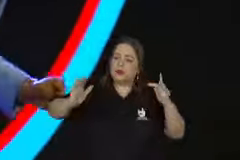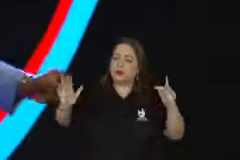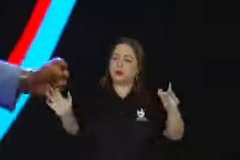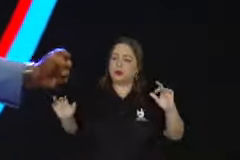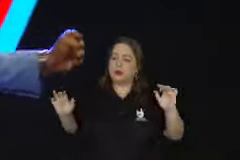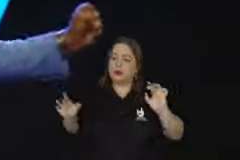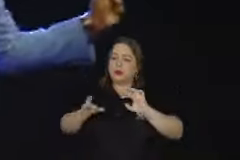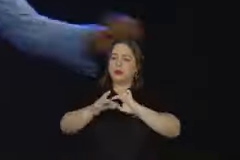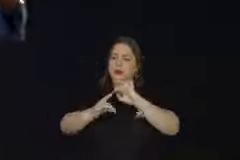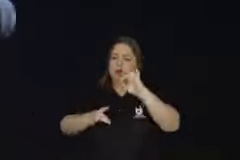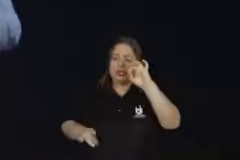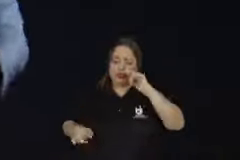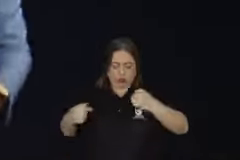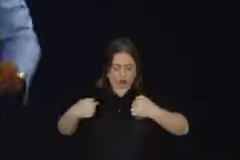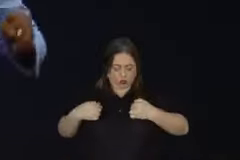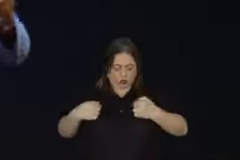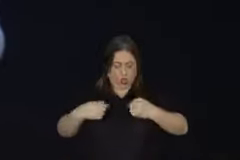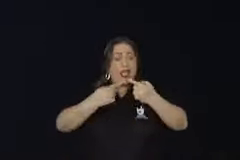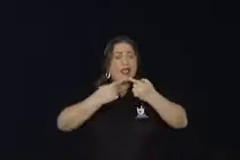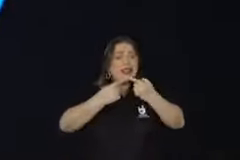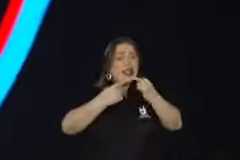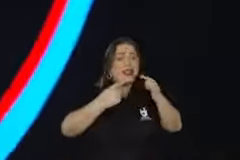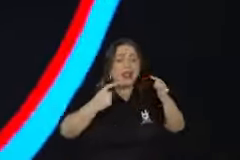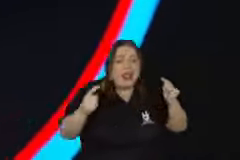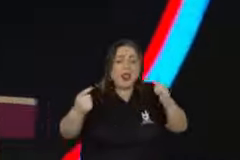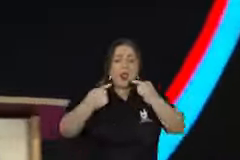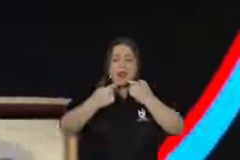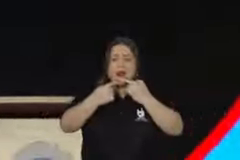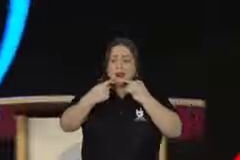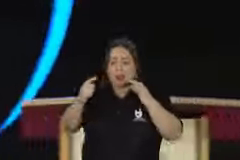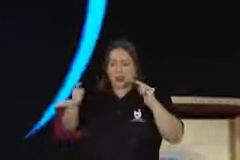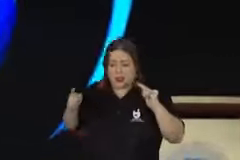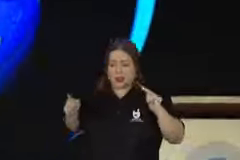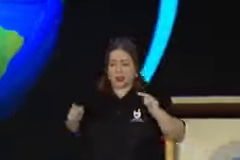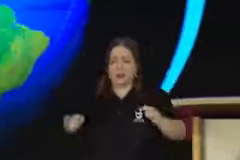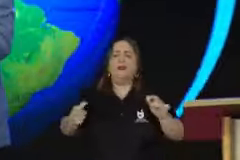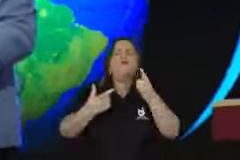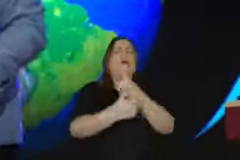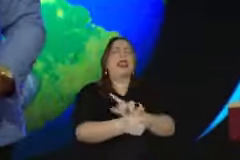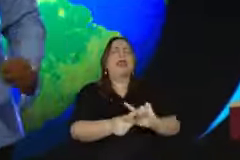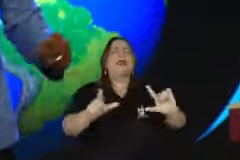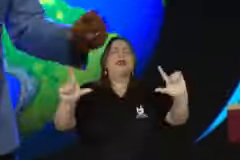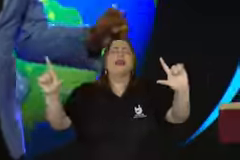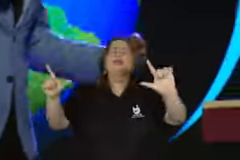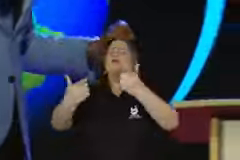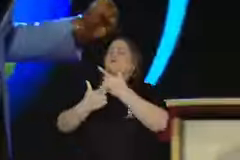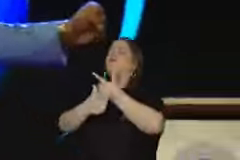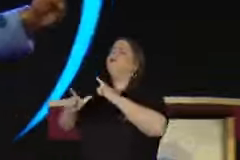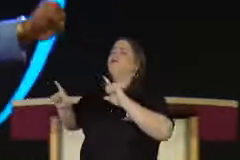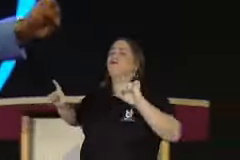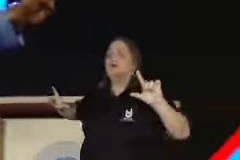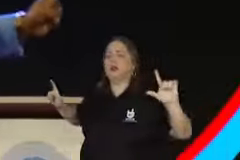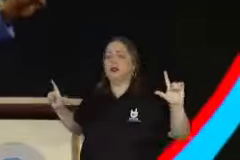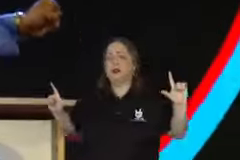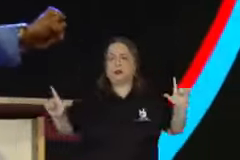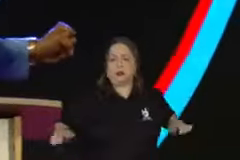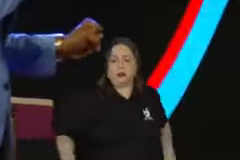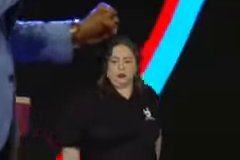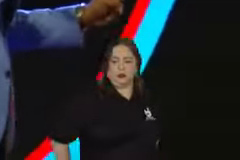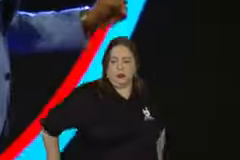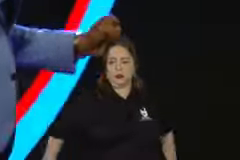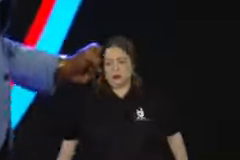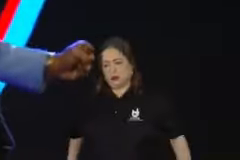y declaro libertad, libertad, libertad. Este es el día de tu